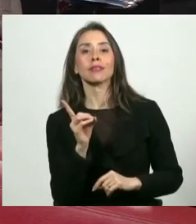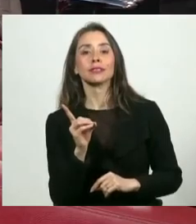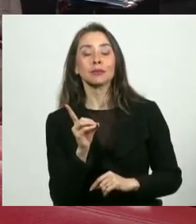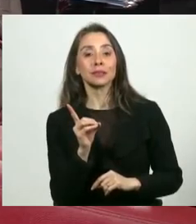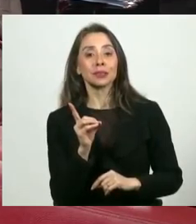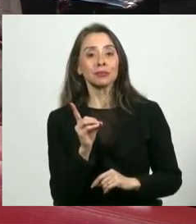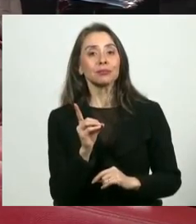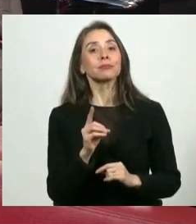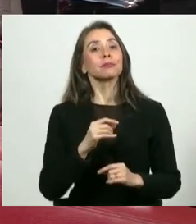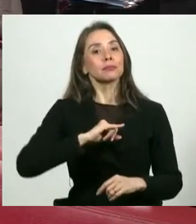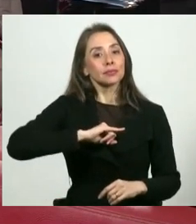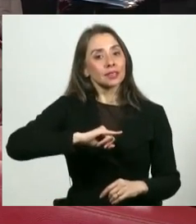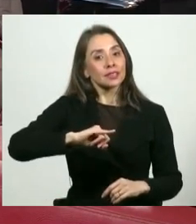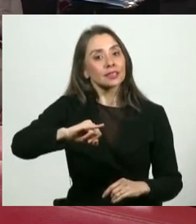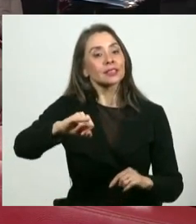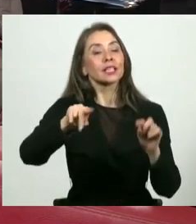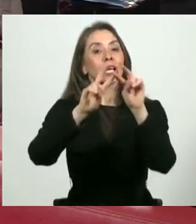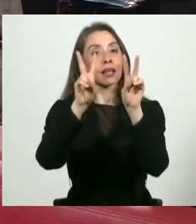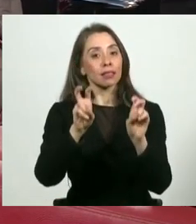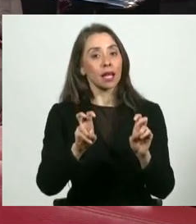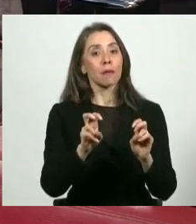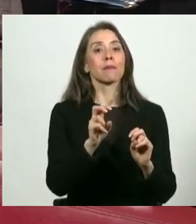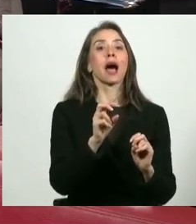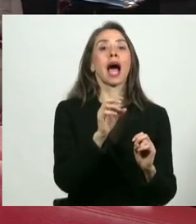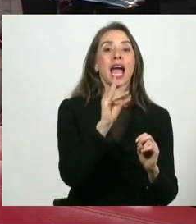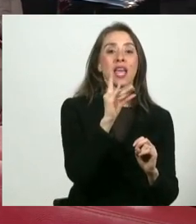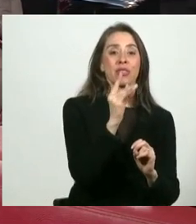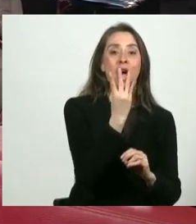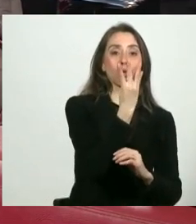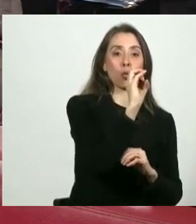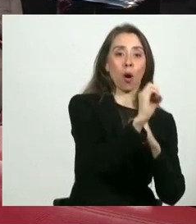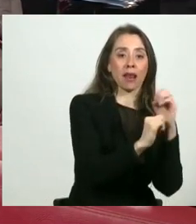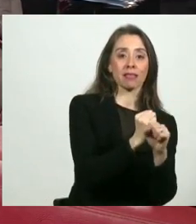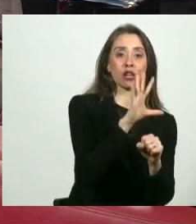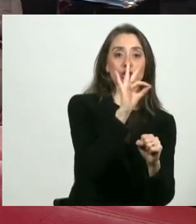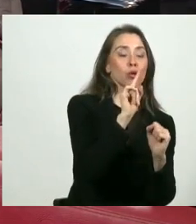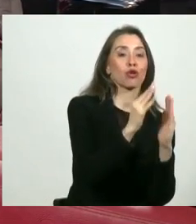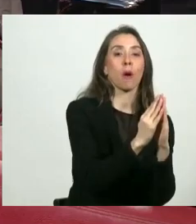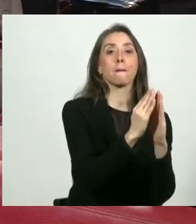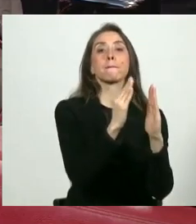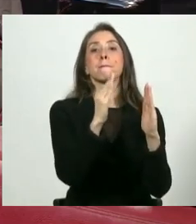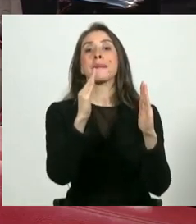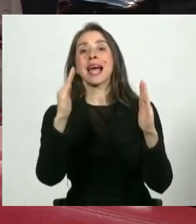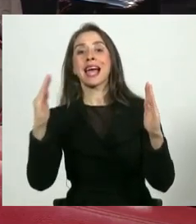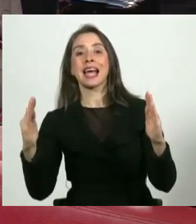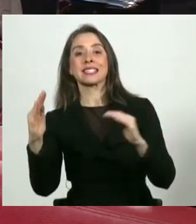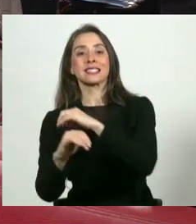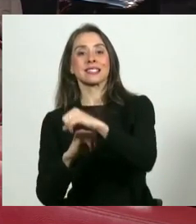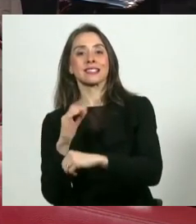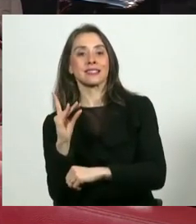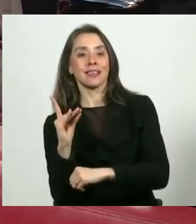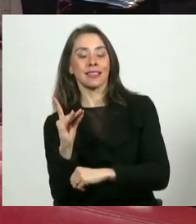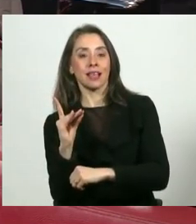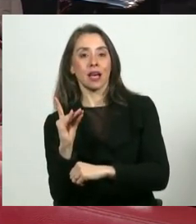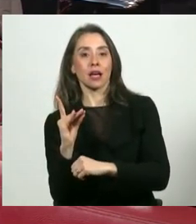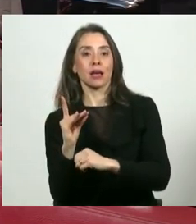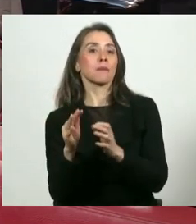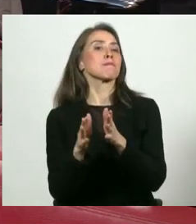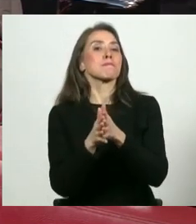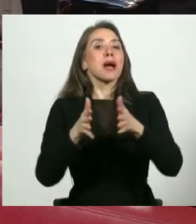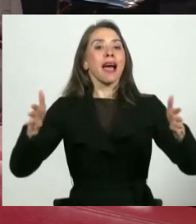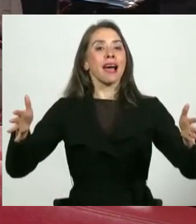Entonces, seguimos en el tema de que se amplíe a los 40 o 50 años, que pudiese ser más